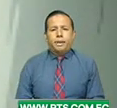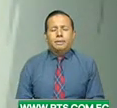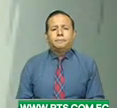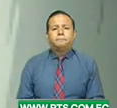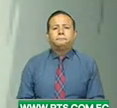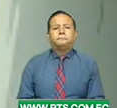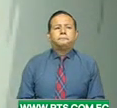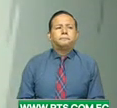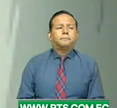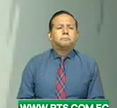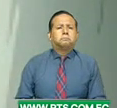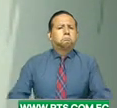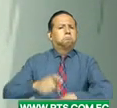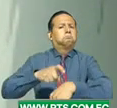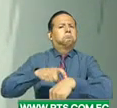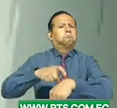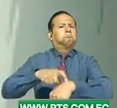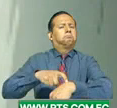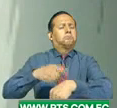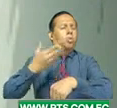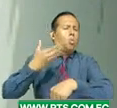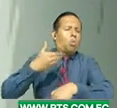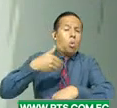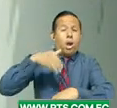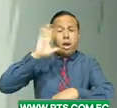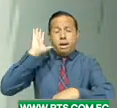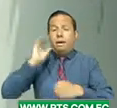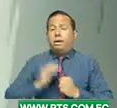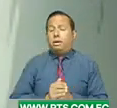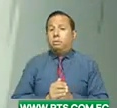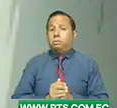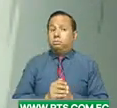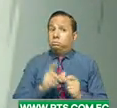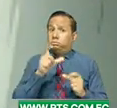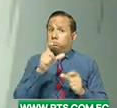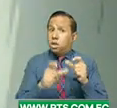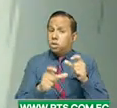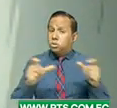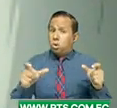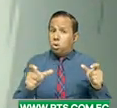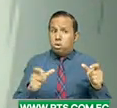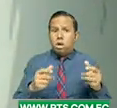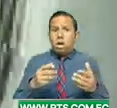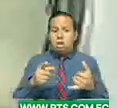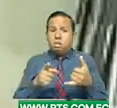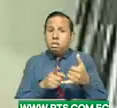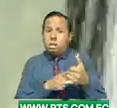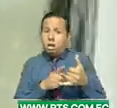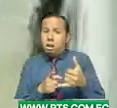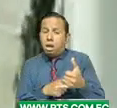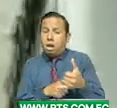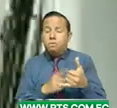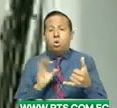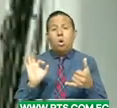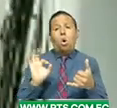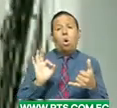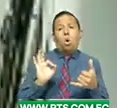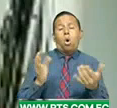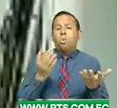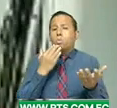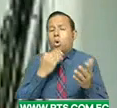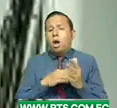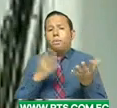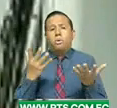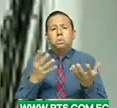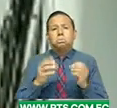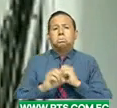La hora es lo de menos. Quienes se atreven a circular con un teléfono entre sus manos antes